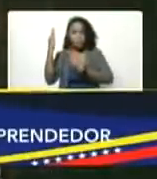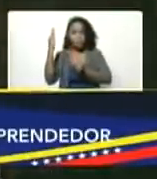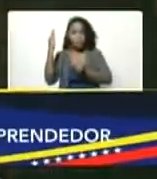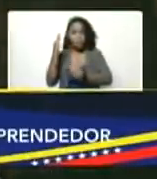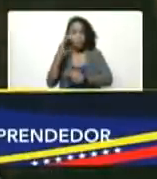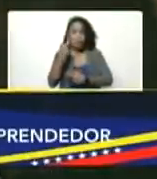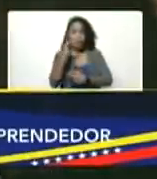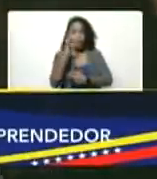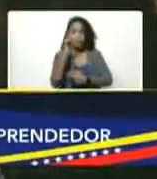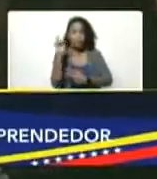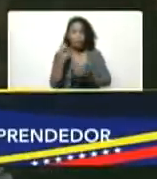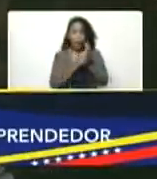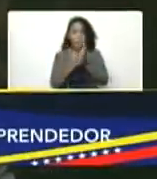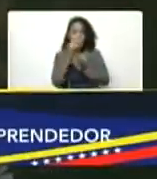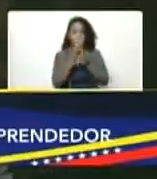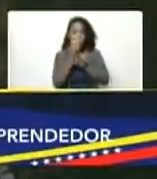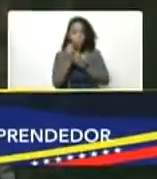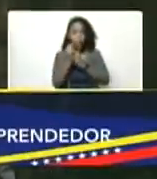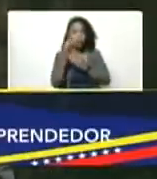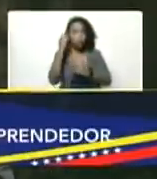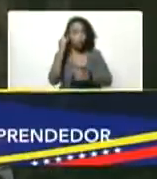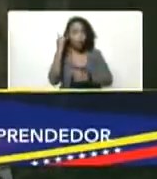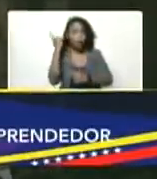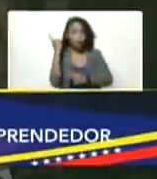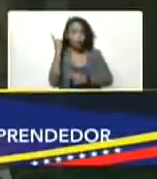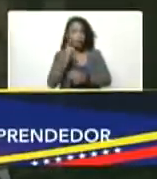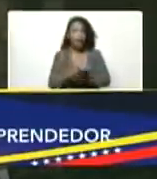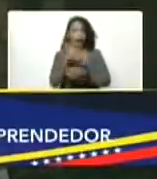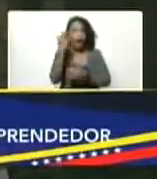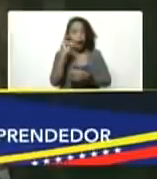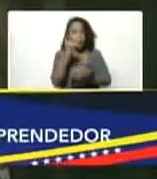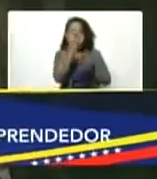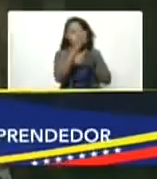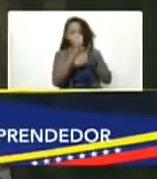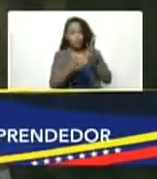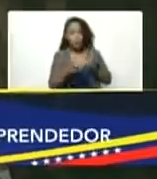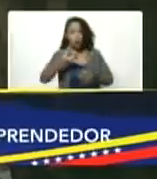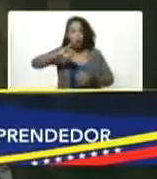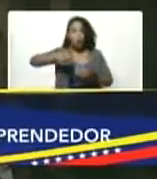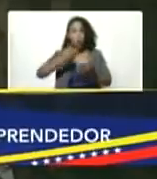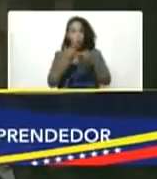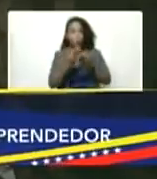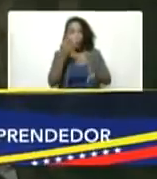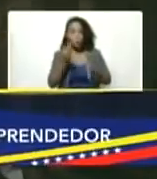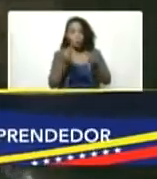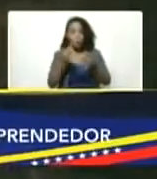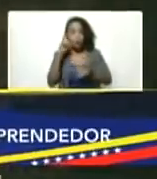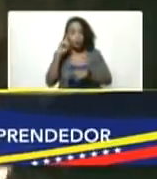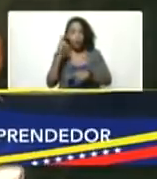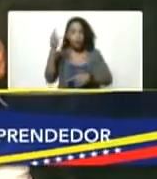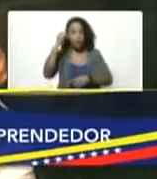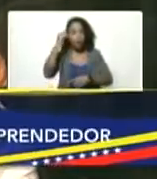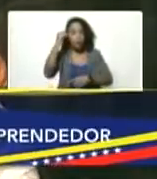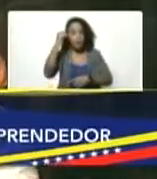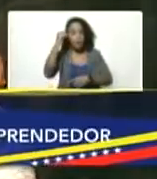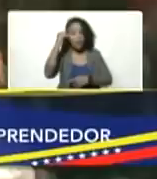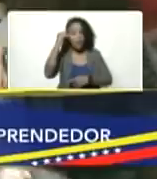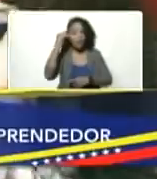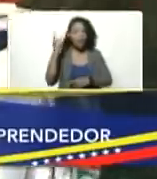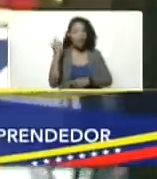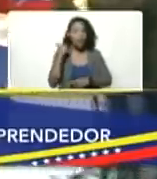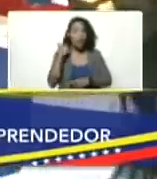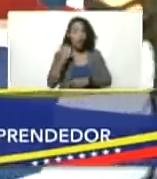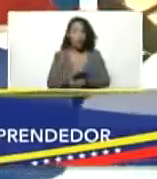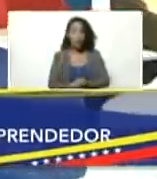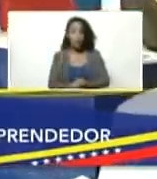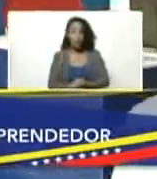señora Emprendimiento Clary José, donde tiene carácter jurídico, su dirección y su fecha de vencimiento. Correcto, y además